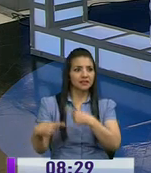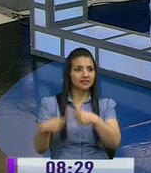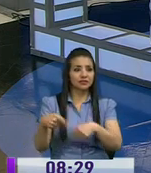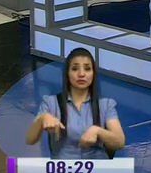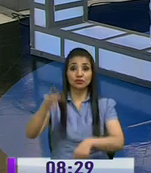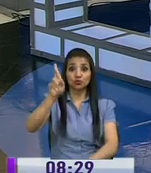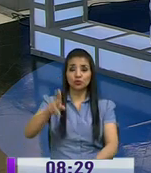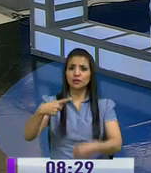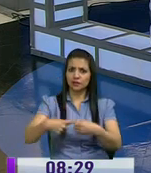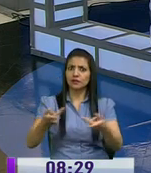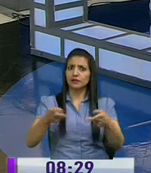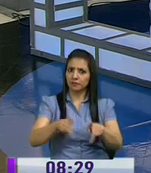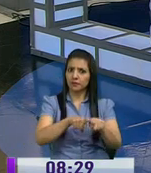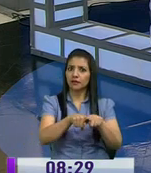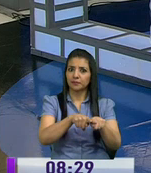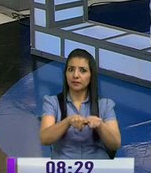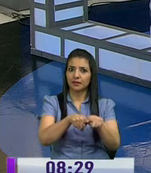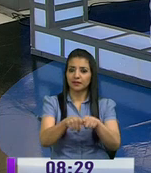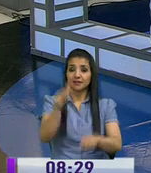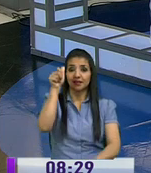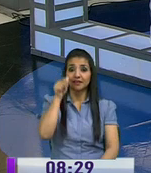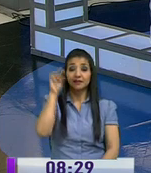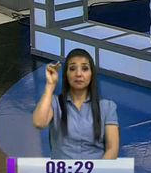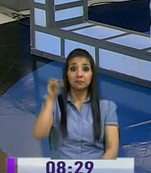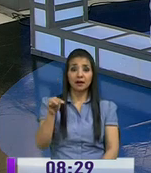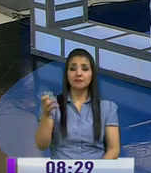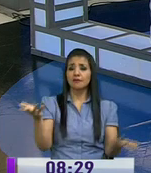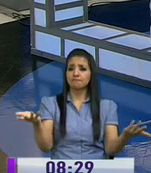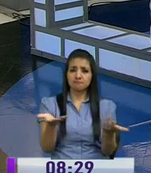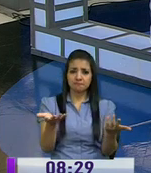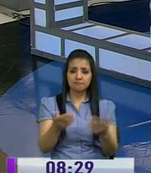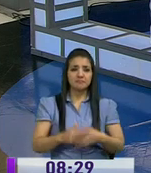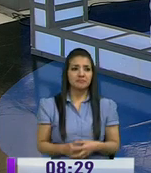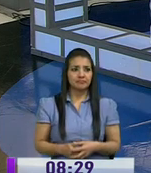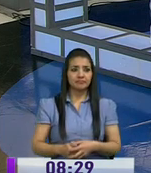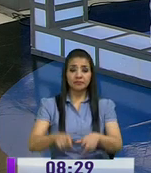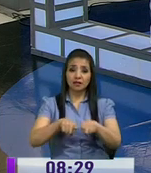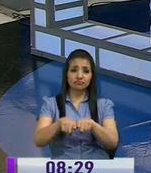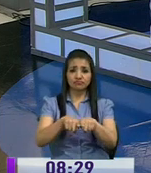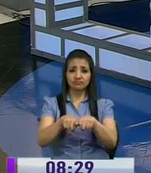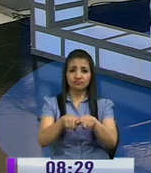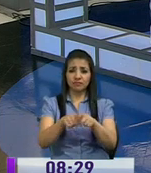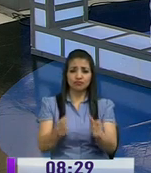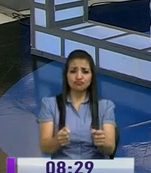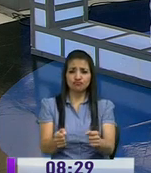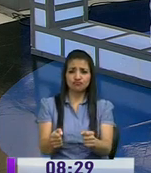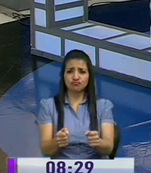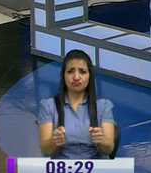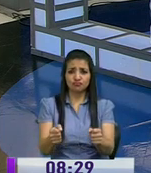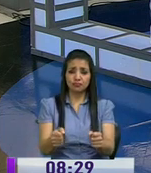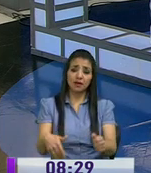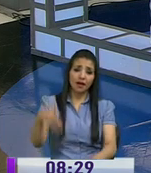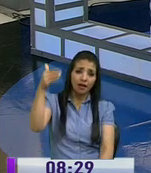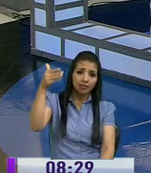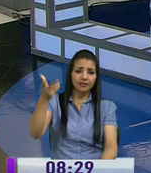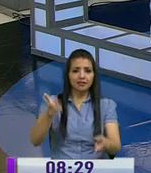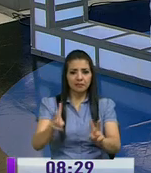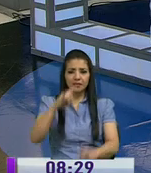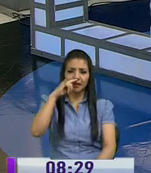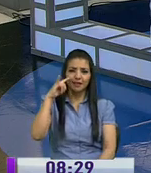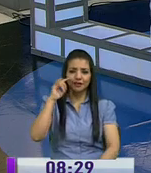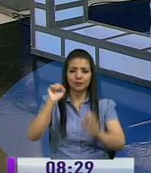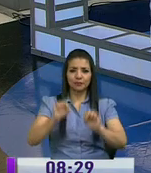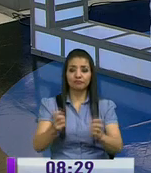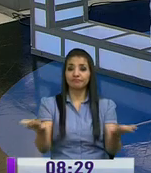también tiene su competencia. Y este martes, pues, se llevó a cabo la carrera que reunió a los grandotes y a los pequeñitos. Qué chévere, esto